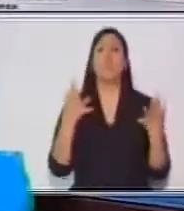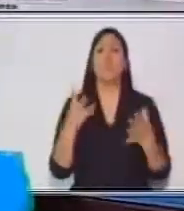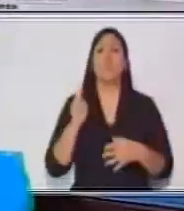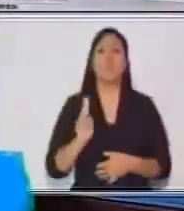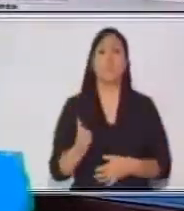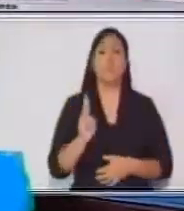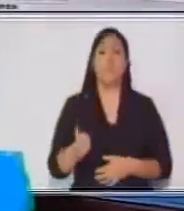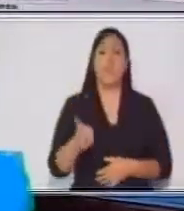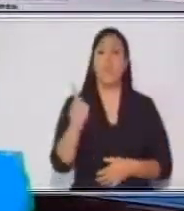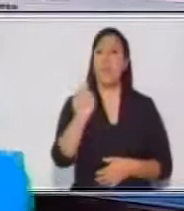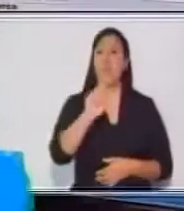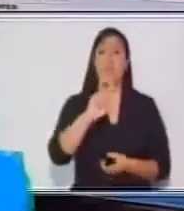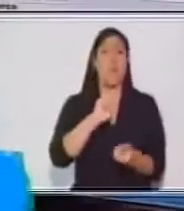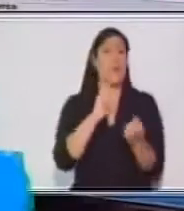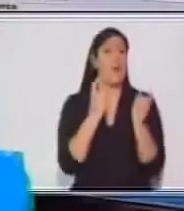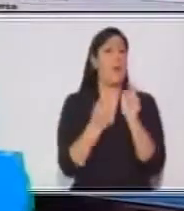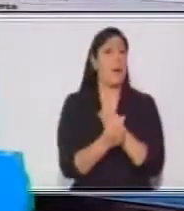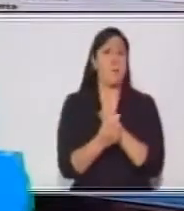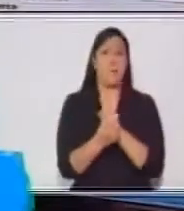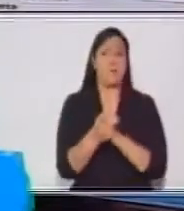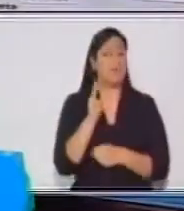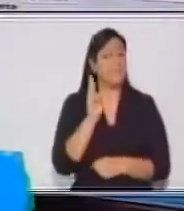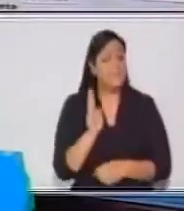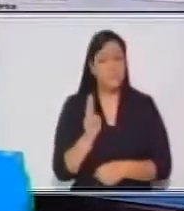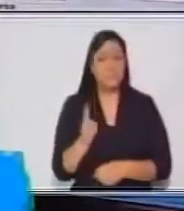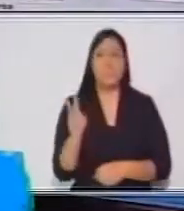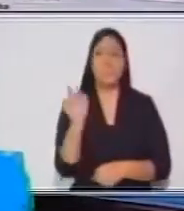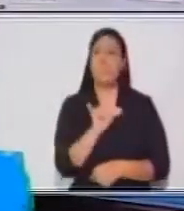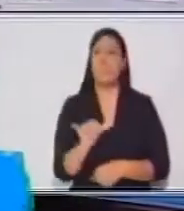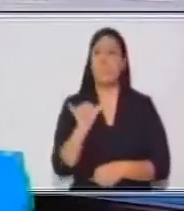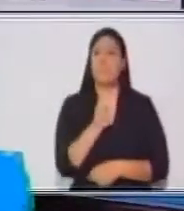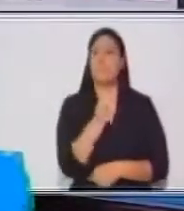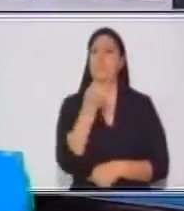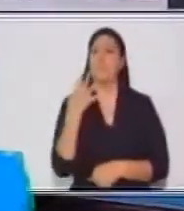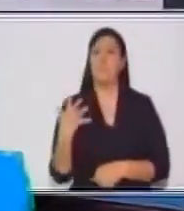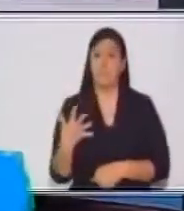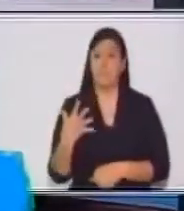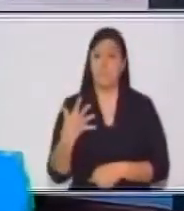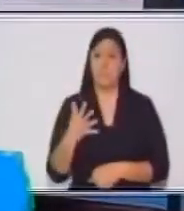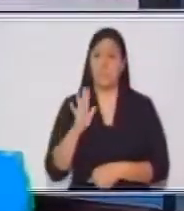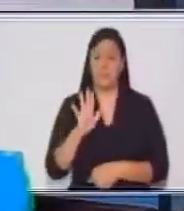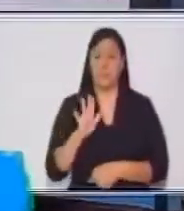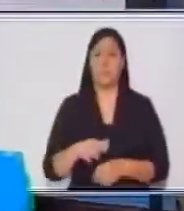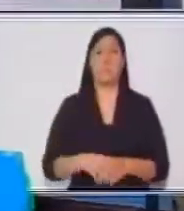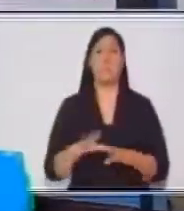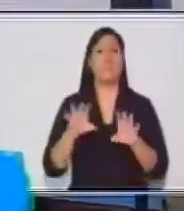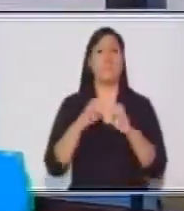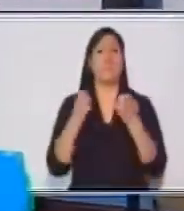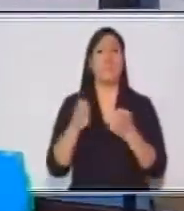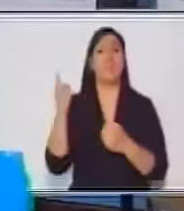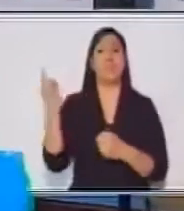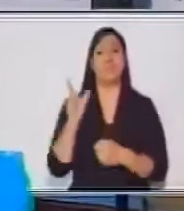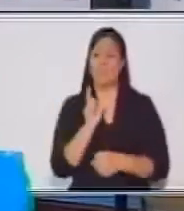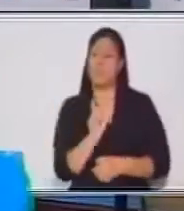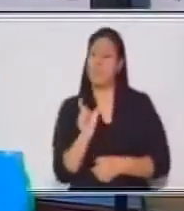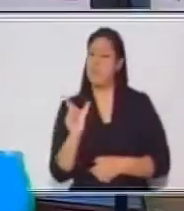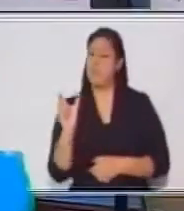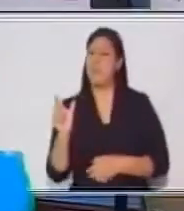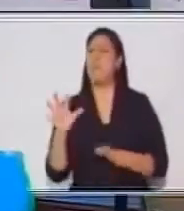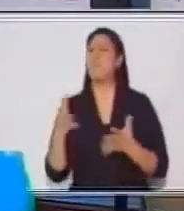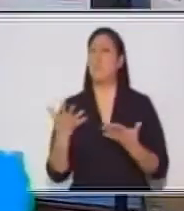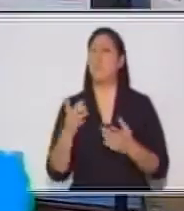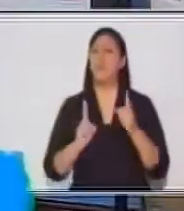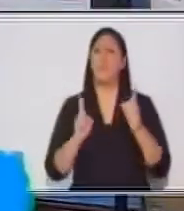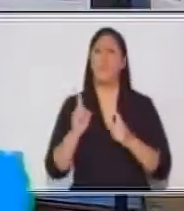el valor. Ahora, establecemos entonces que la ecuación de la proporcionalidad inversa es y igual